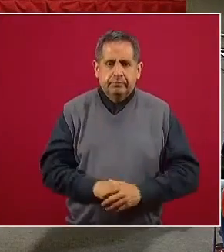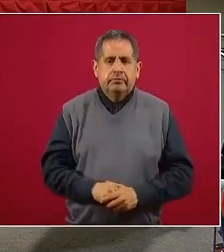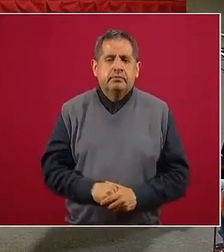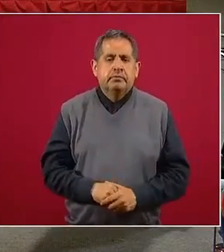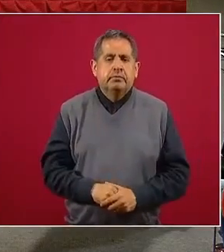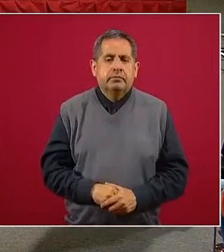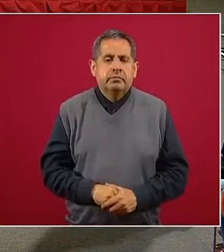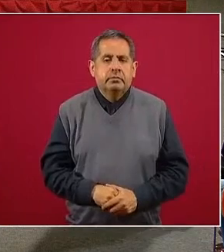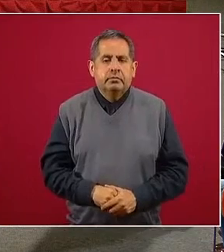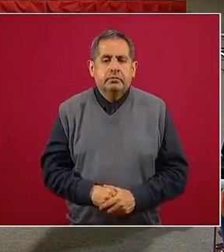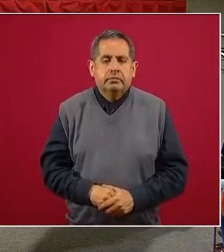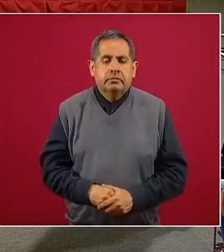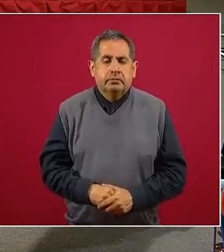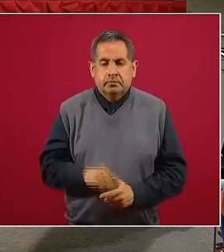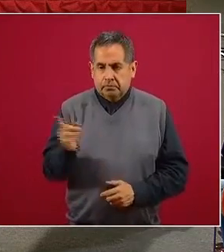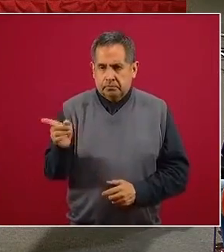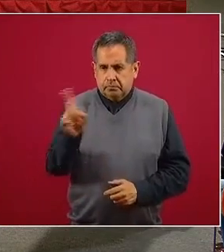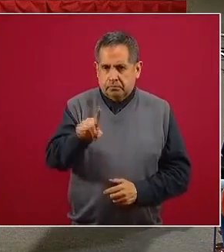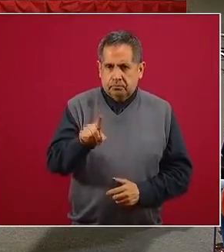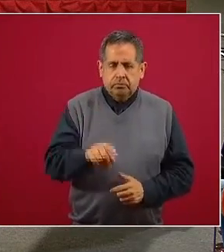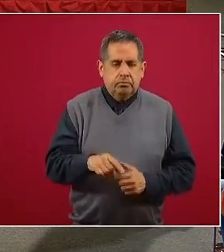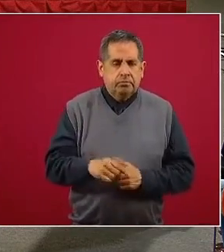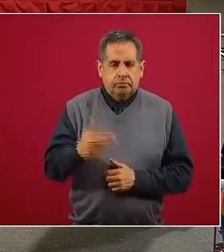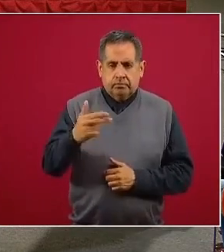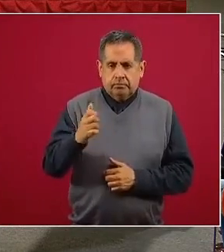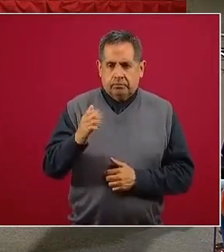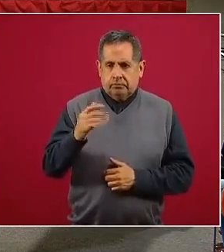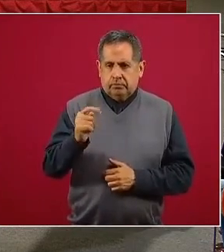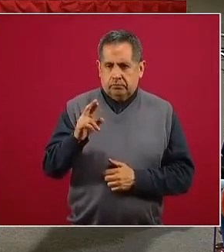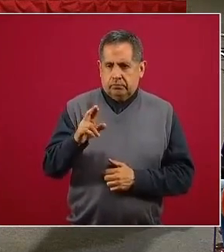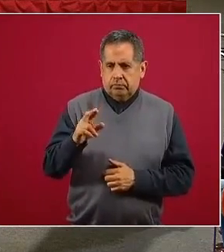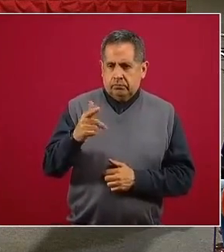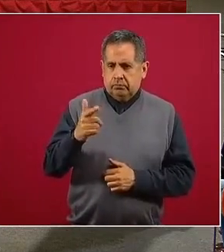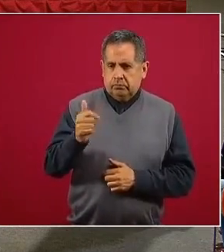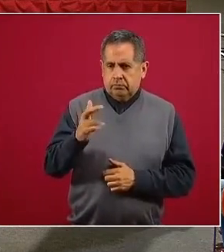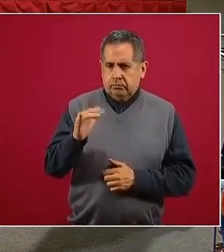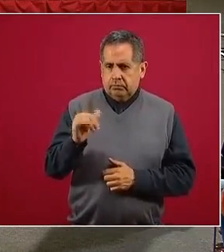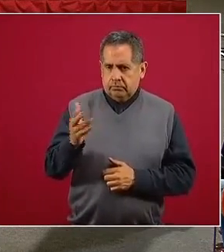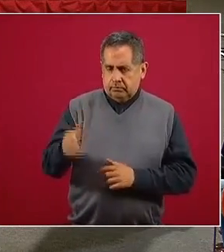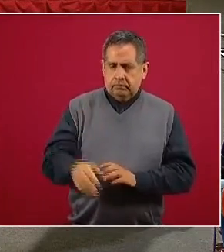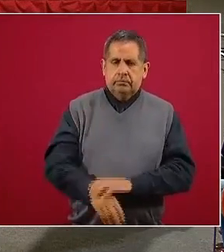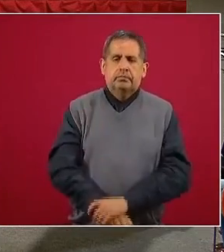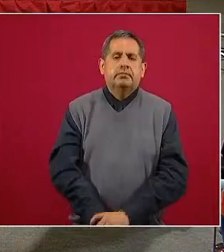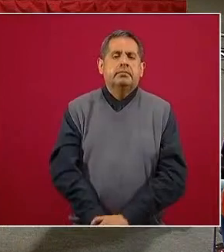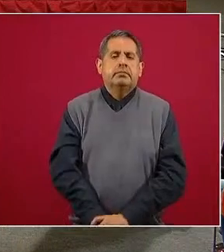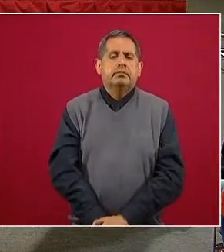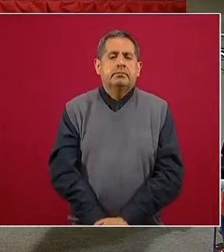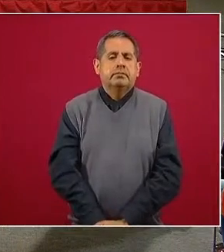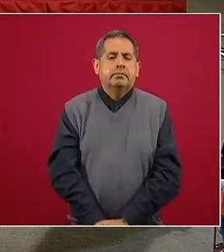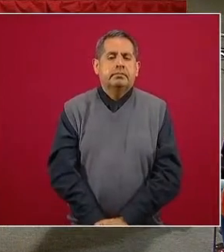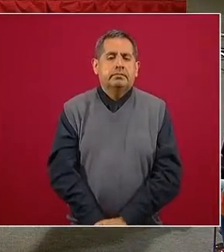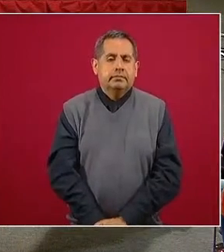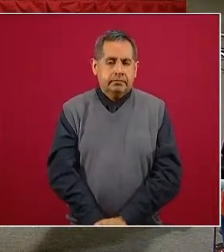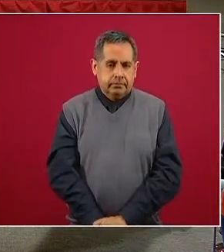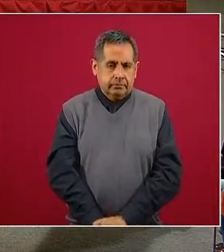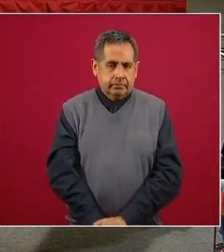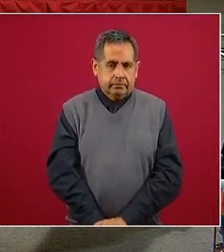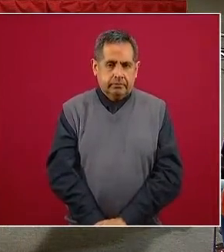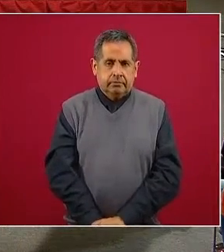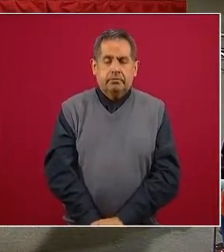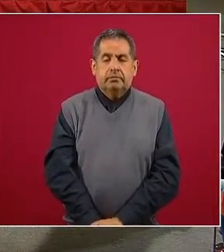Gracias. Seguía Héctor García, Grupo Cantón, periódico Basta.